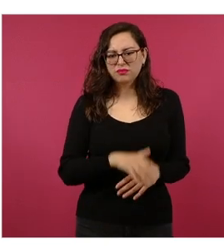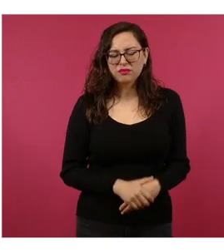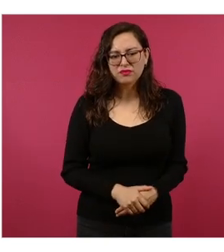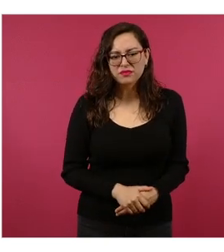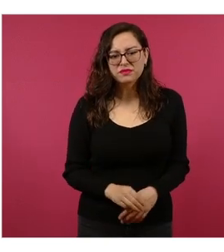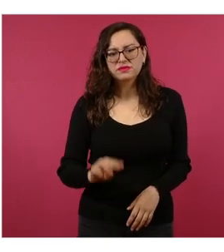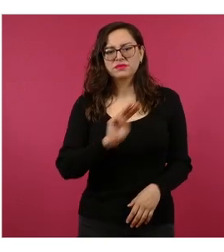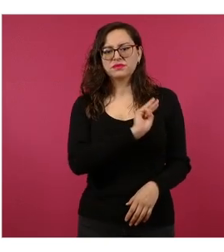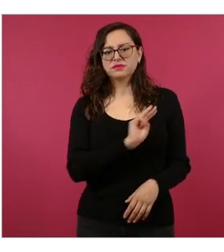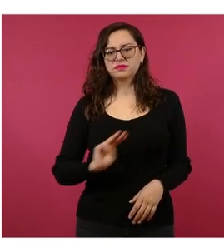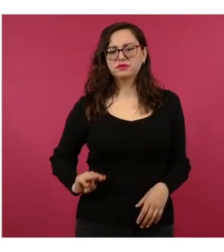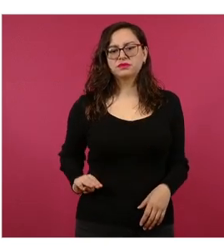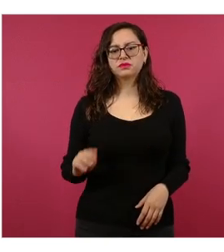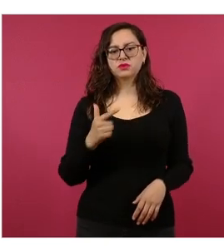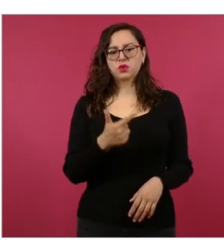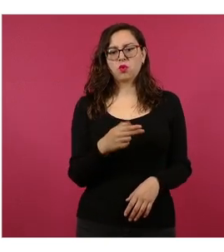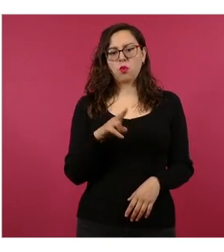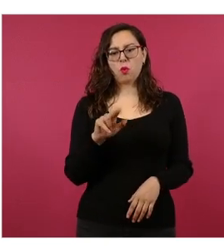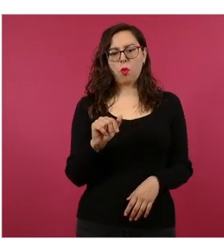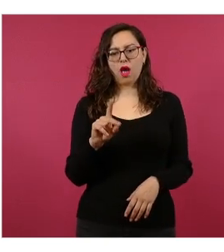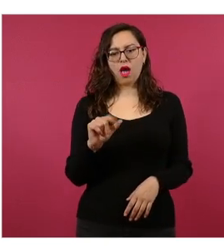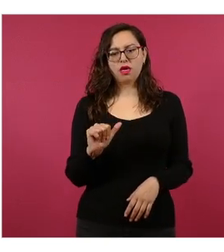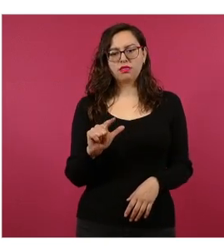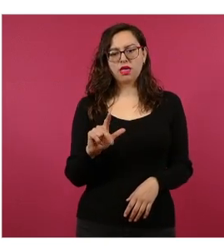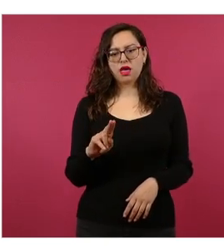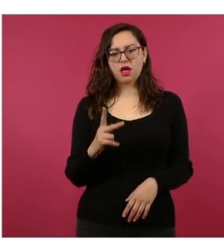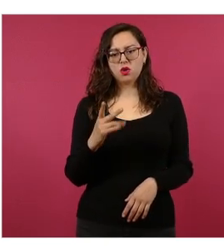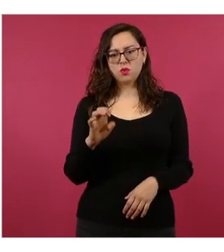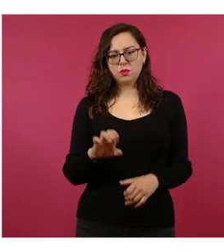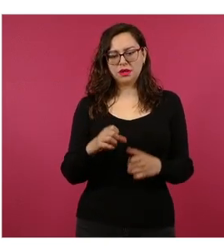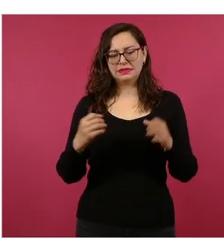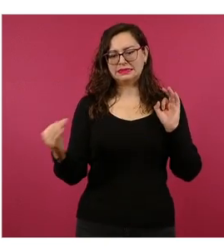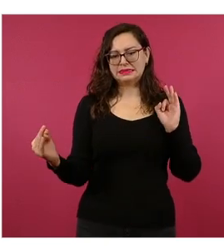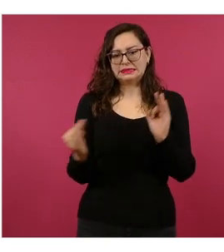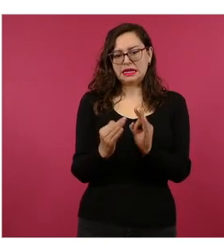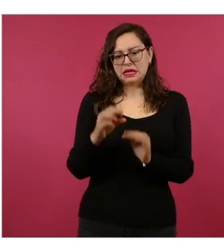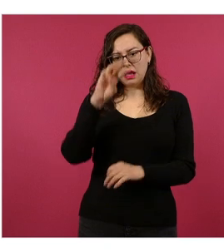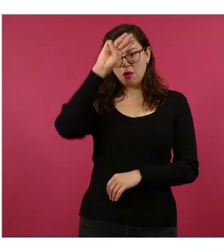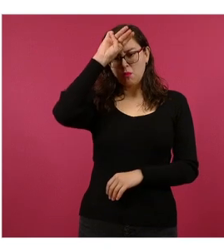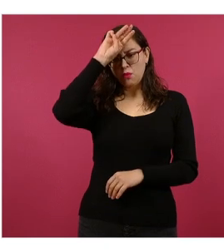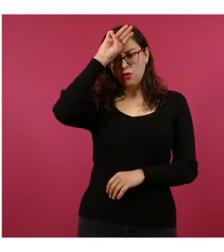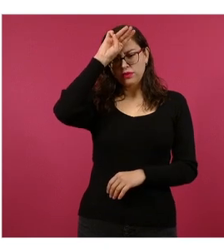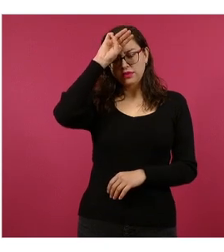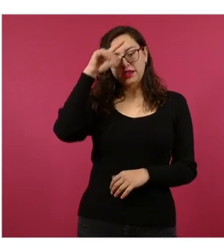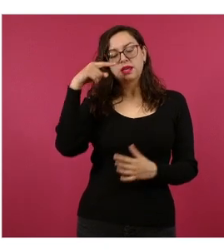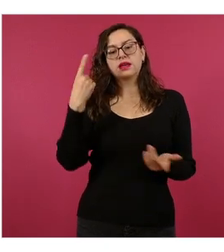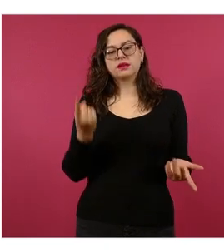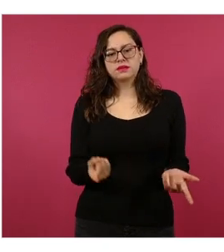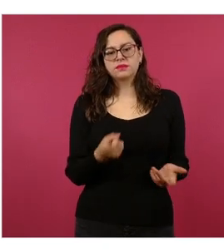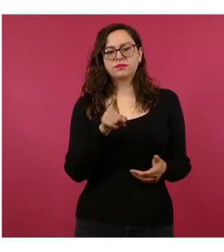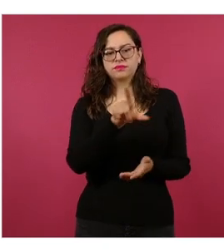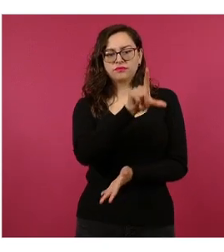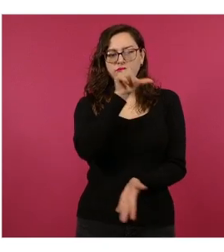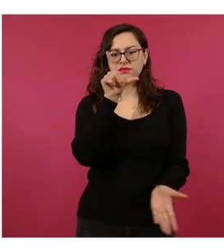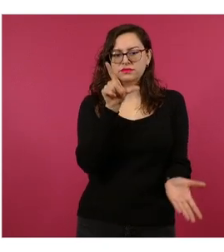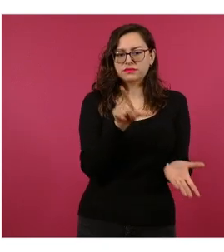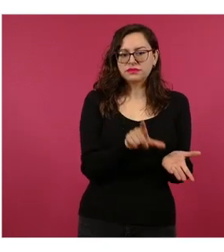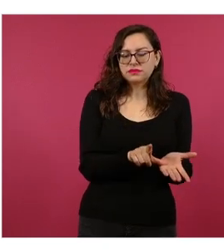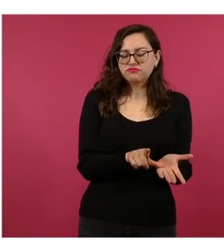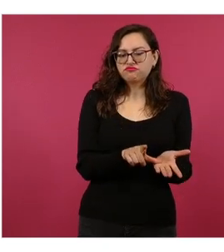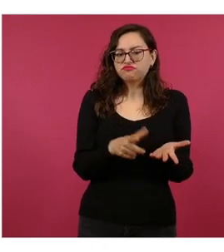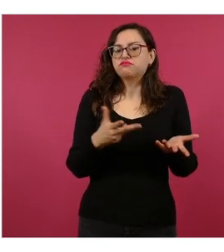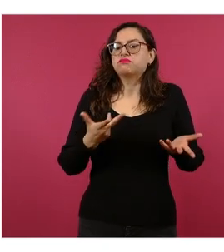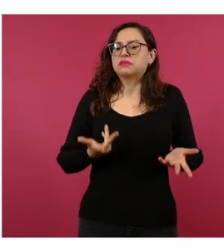sabemos que es un municipio ahí conurbado de la capital en Monterrey, el precio por litro promedio de la gasolina regular